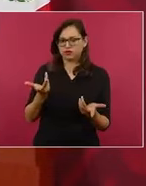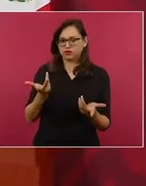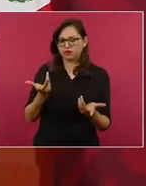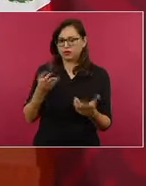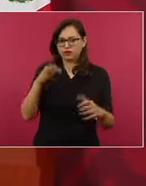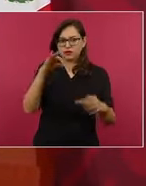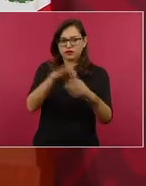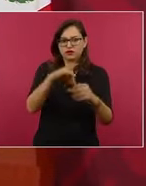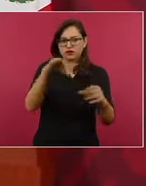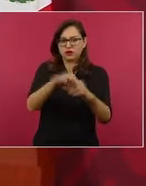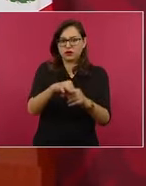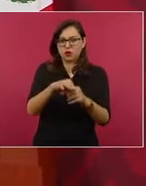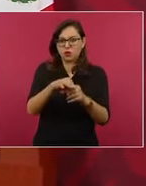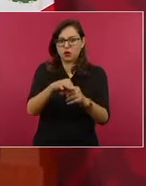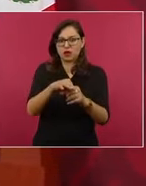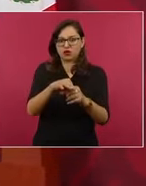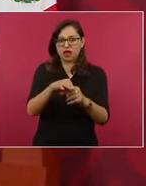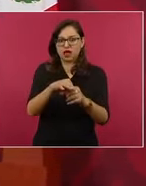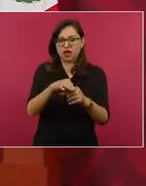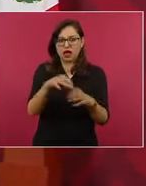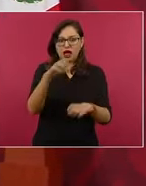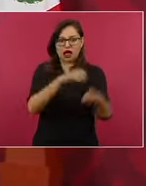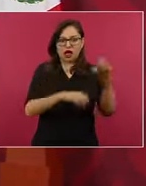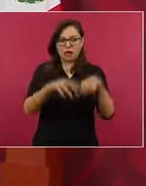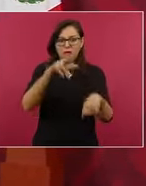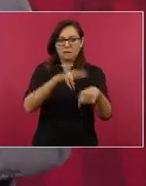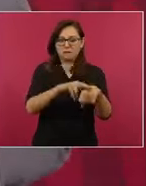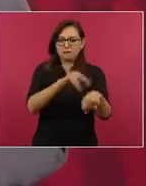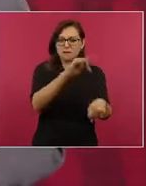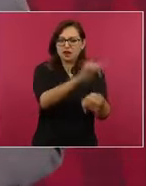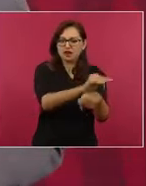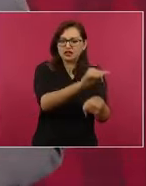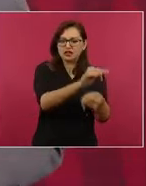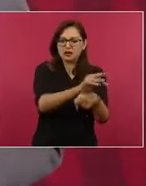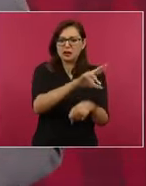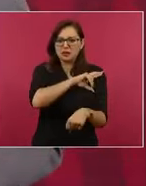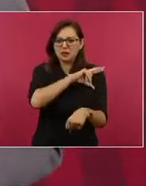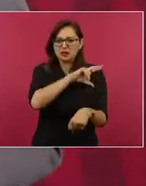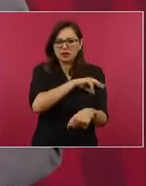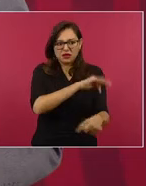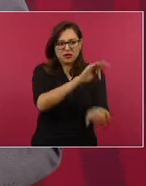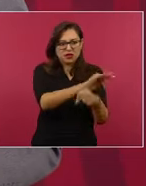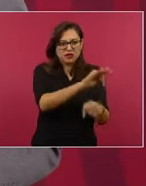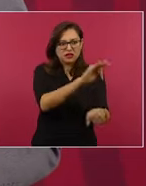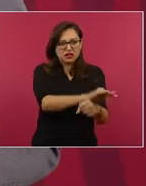votan en favor de las empresas,